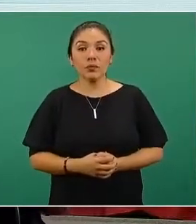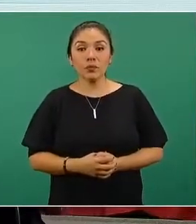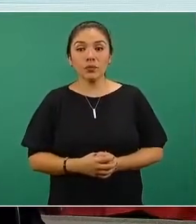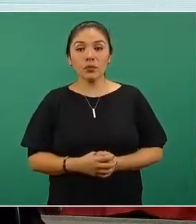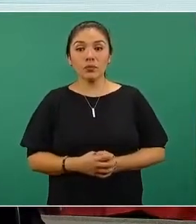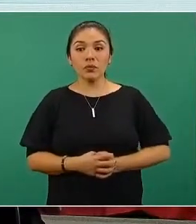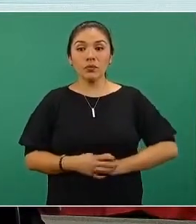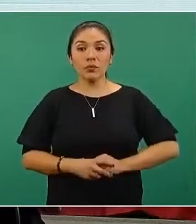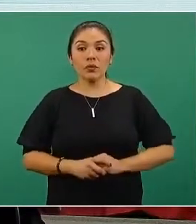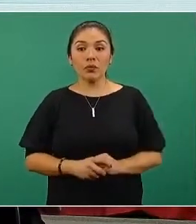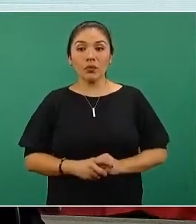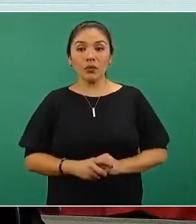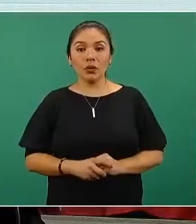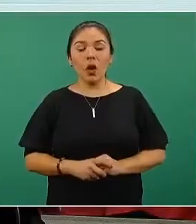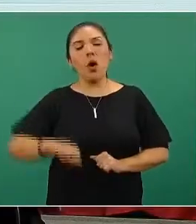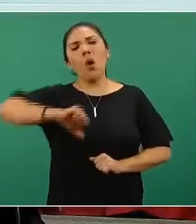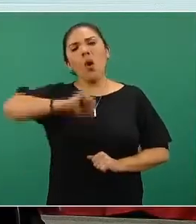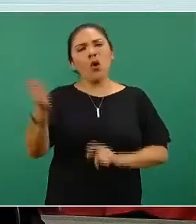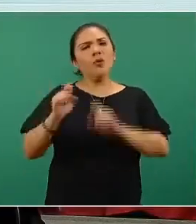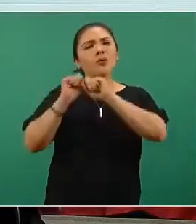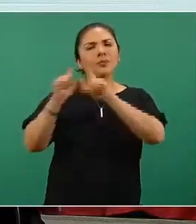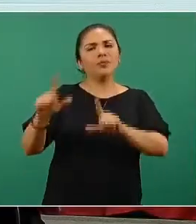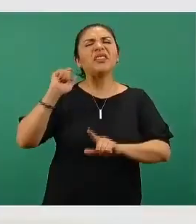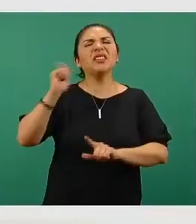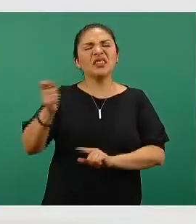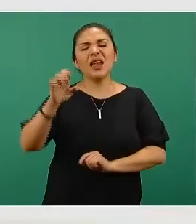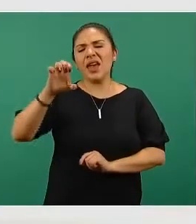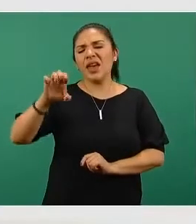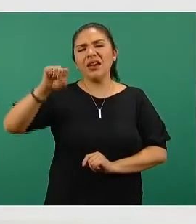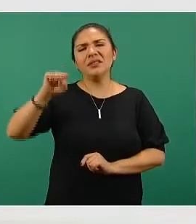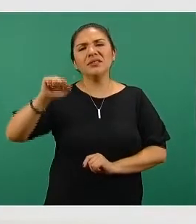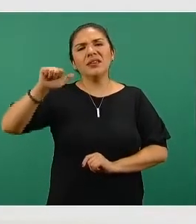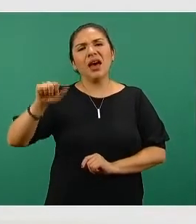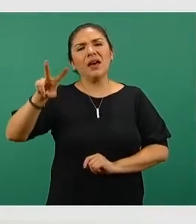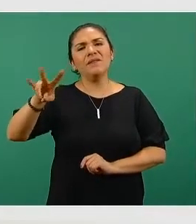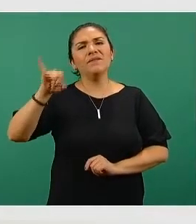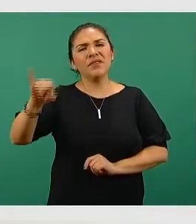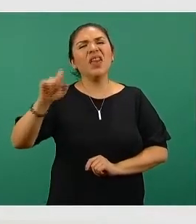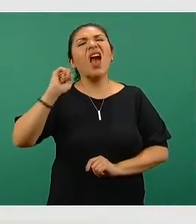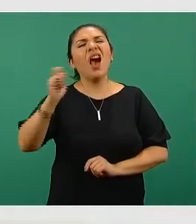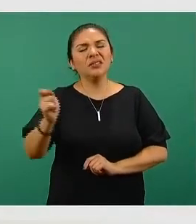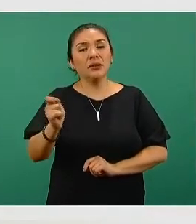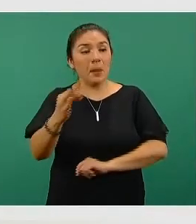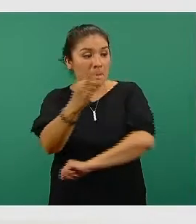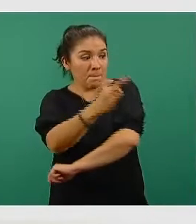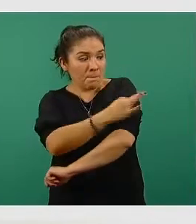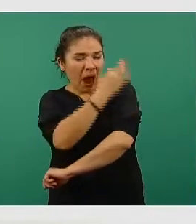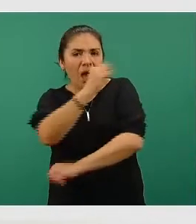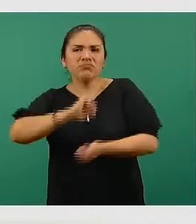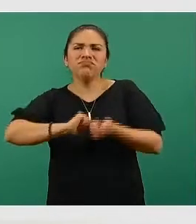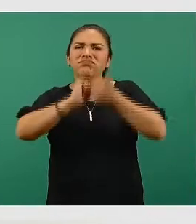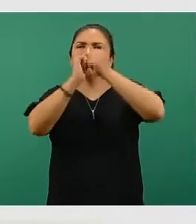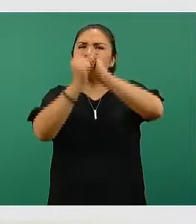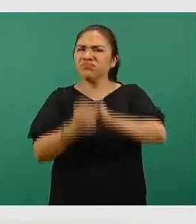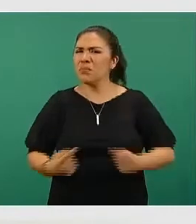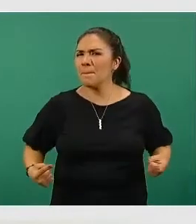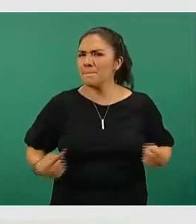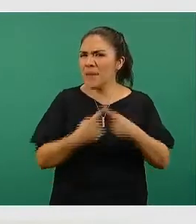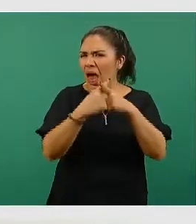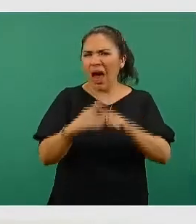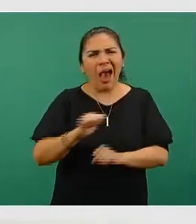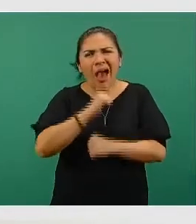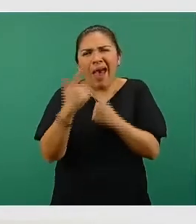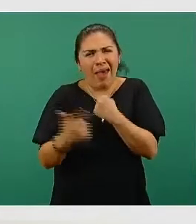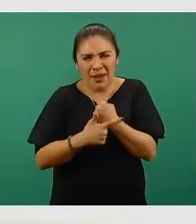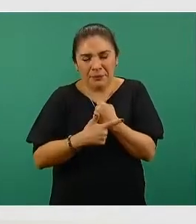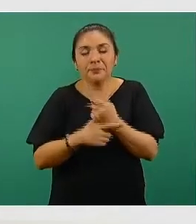También esta es la forma que estamos presentando los eventos supuestamente atribuibles a vacunación e